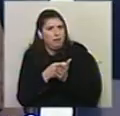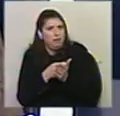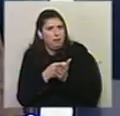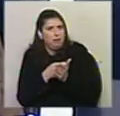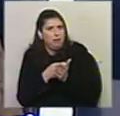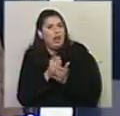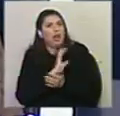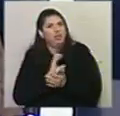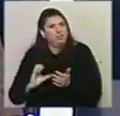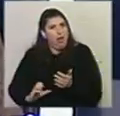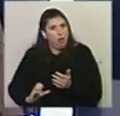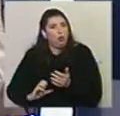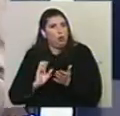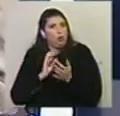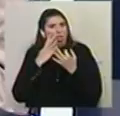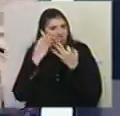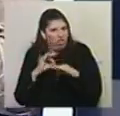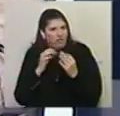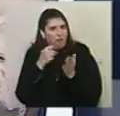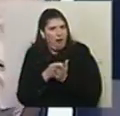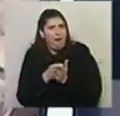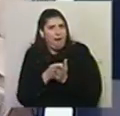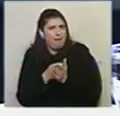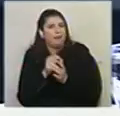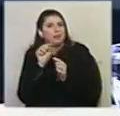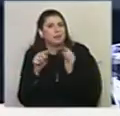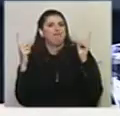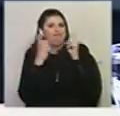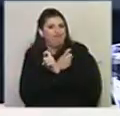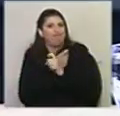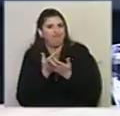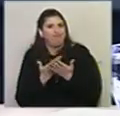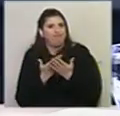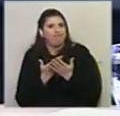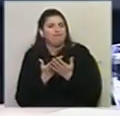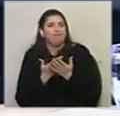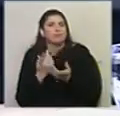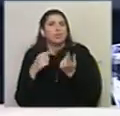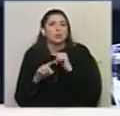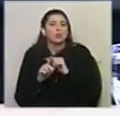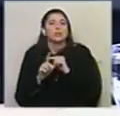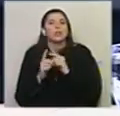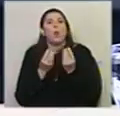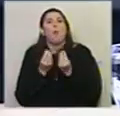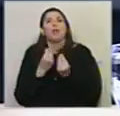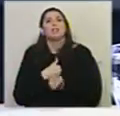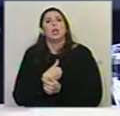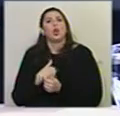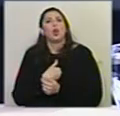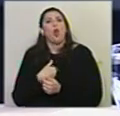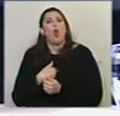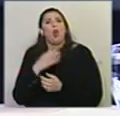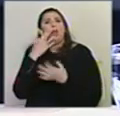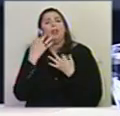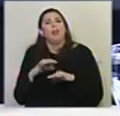el Estado, la gente, ¿no? Claro. Esa es la complejidad que tiene. Y en este sentido, ¿cuál es el rol que en todo caso debe tener